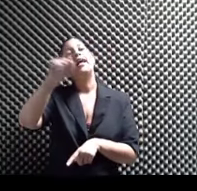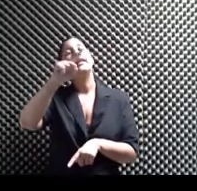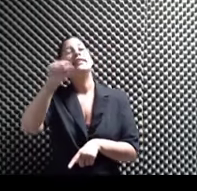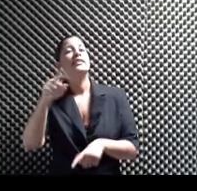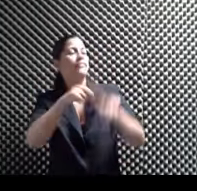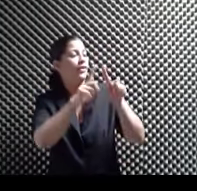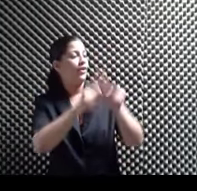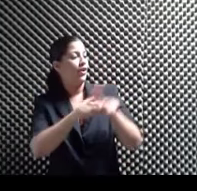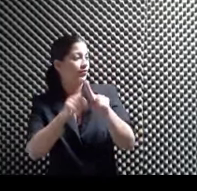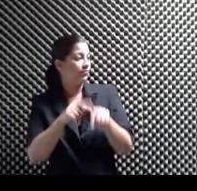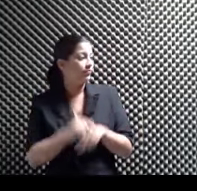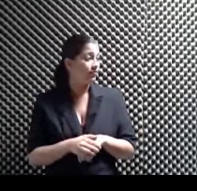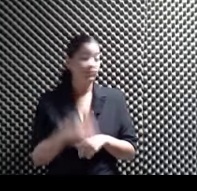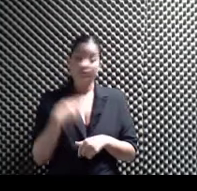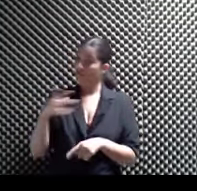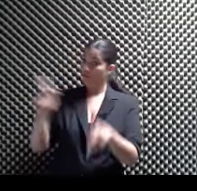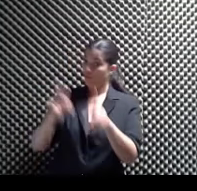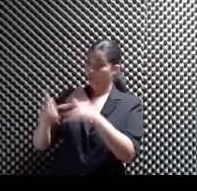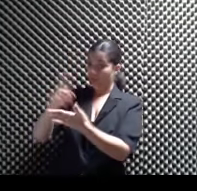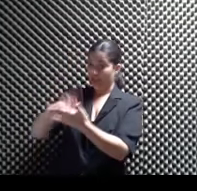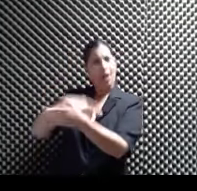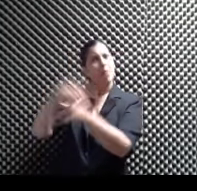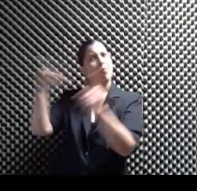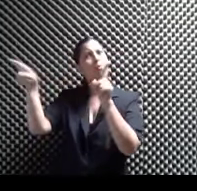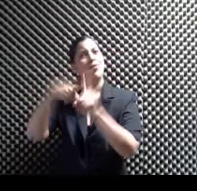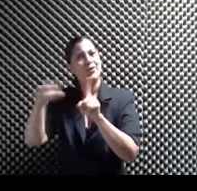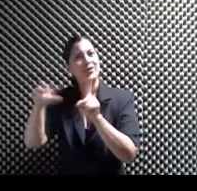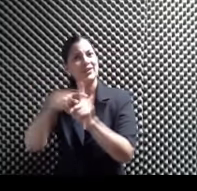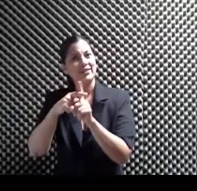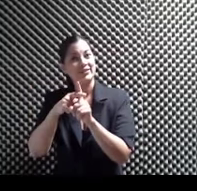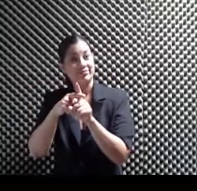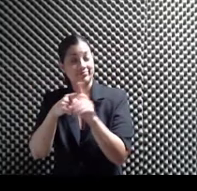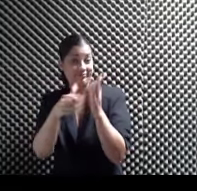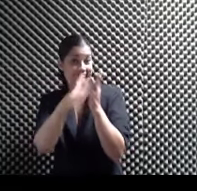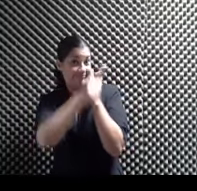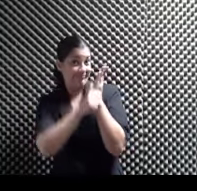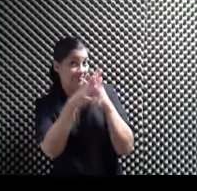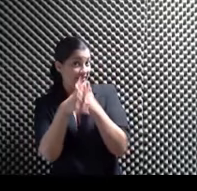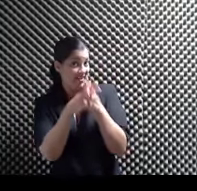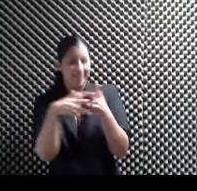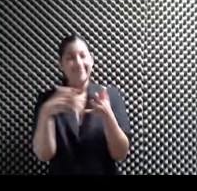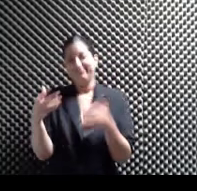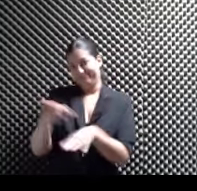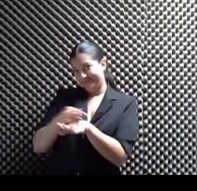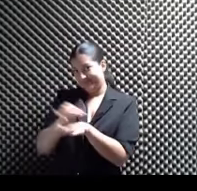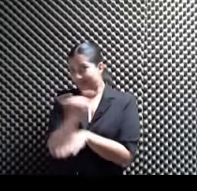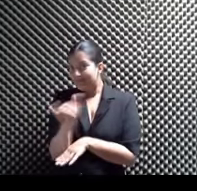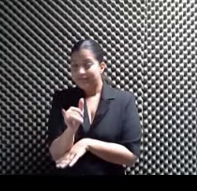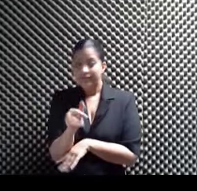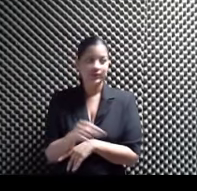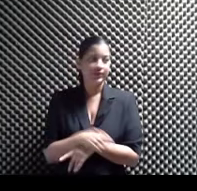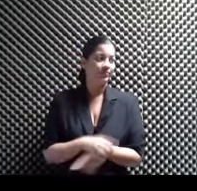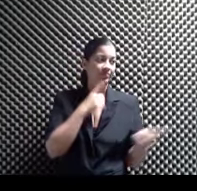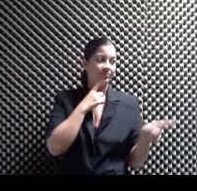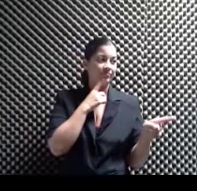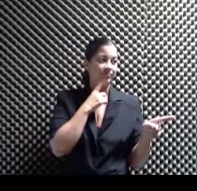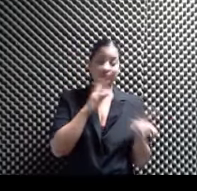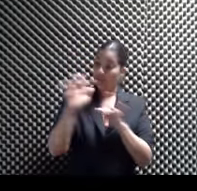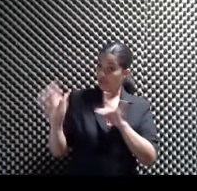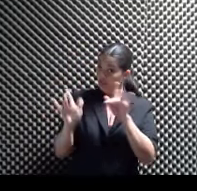sugerencia Ya he tenido buenas críticas En las revistas americanas Sería excelente Y la de aquí también Siguiendo la línea De ese disco Que en las